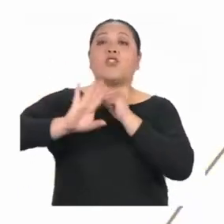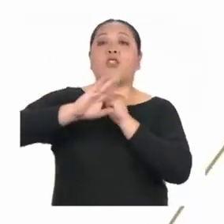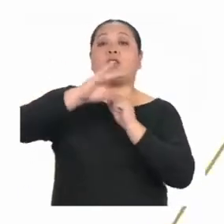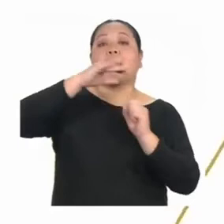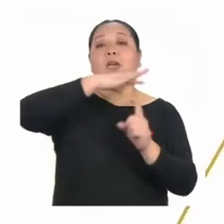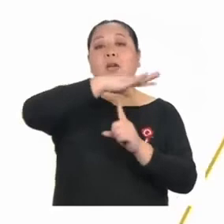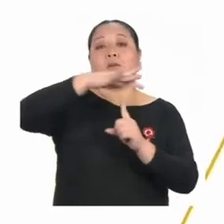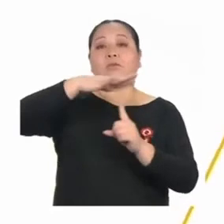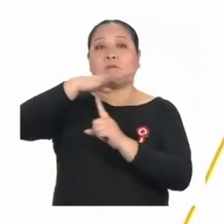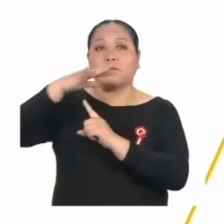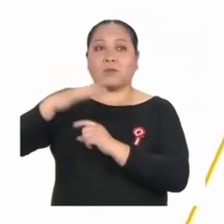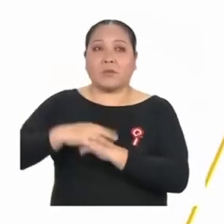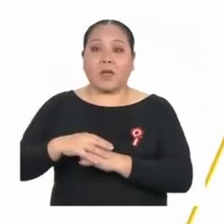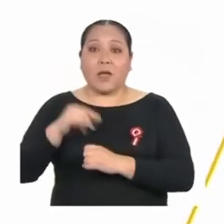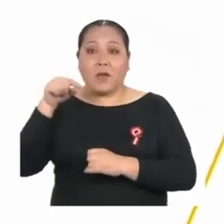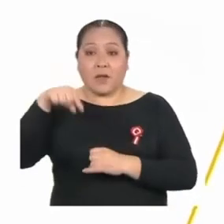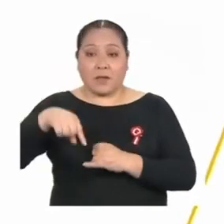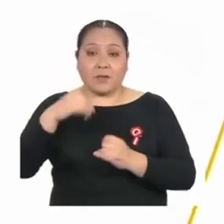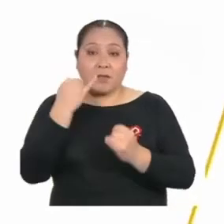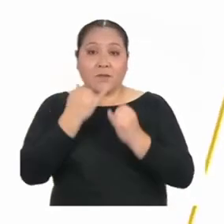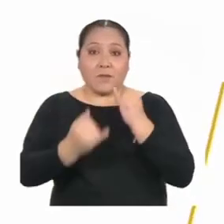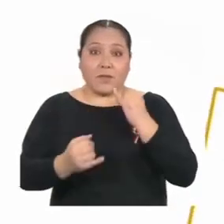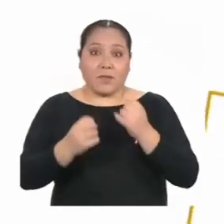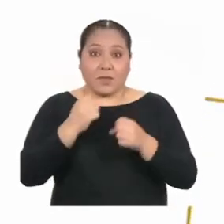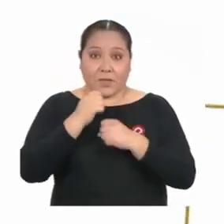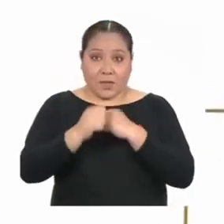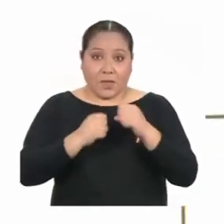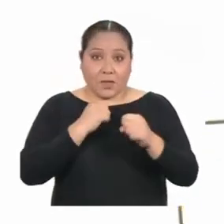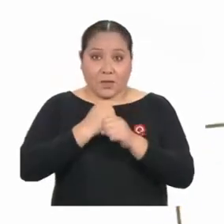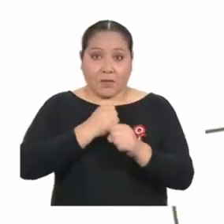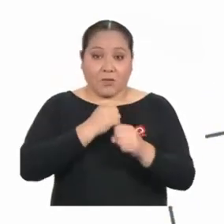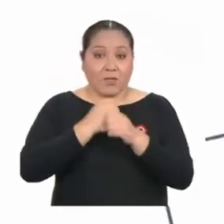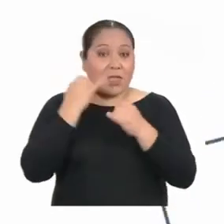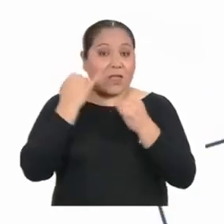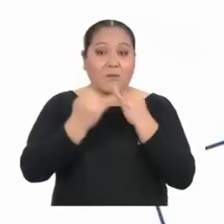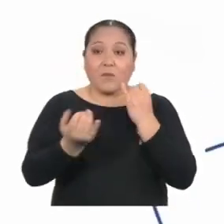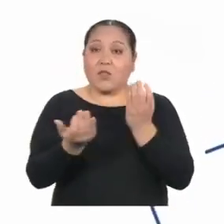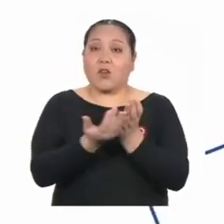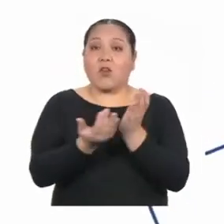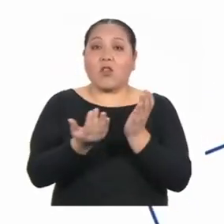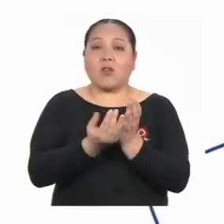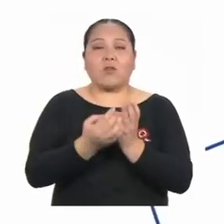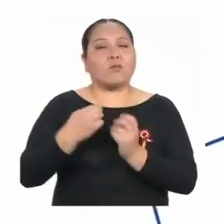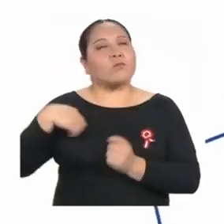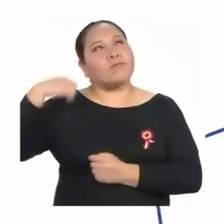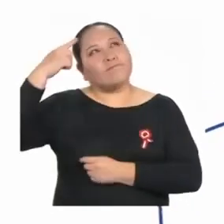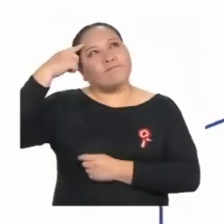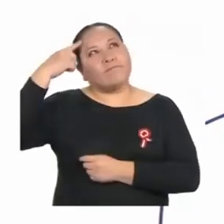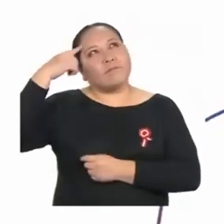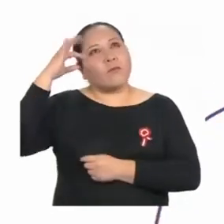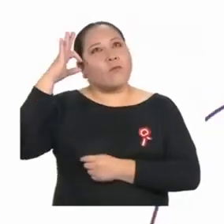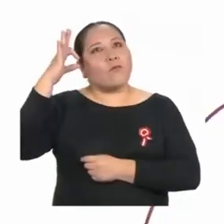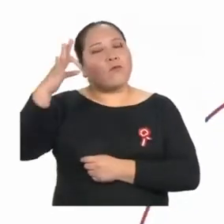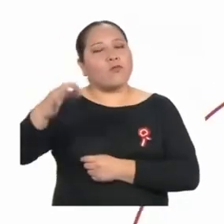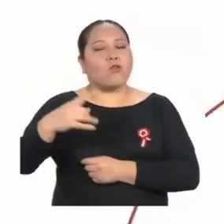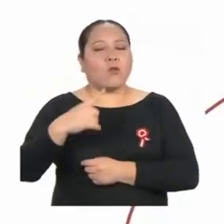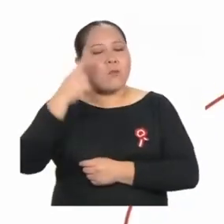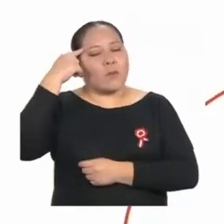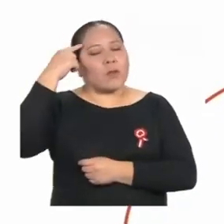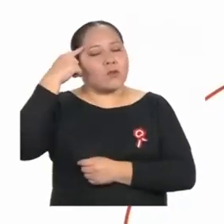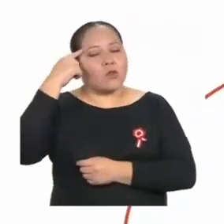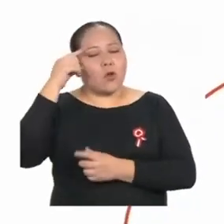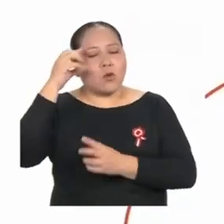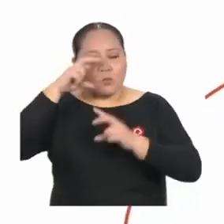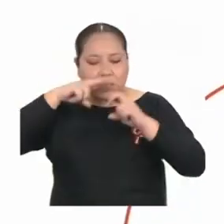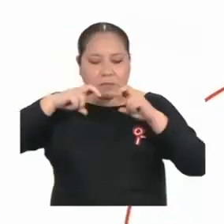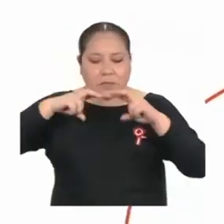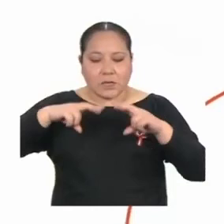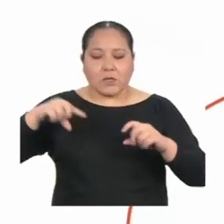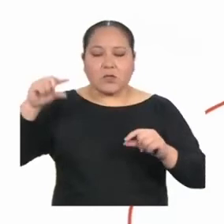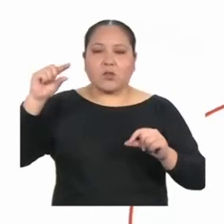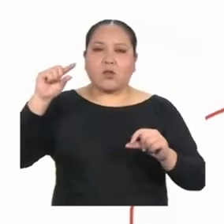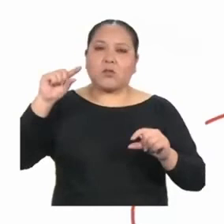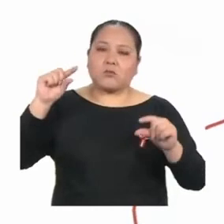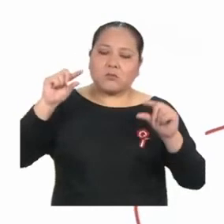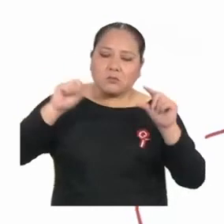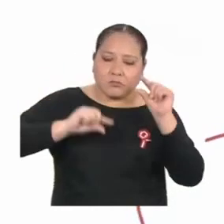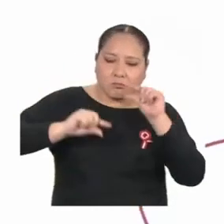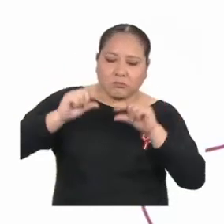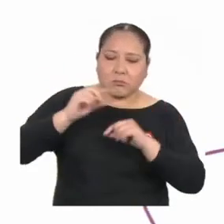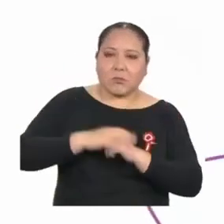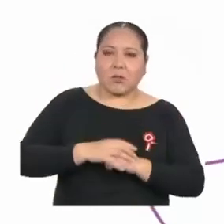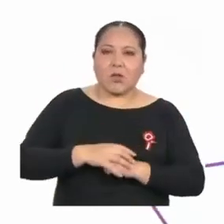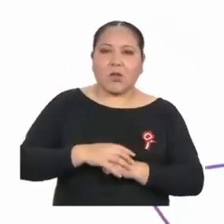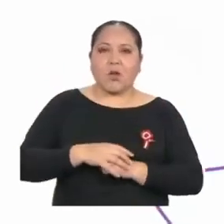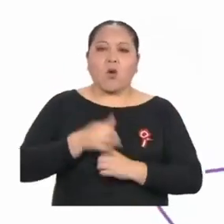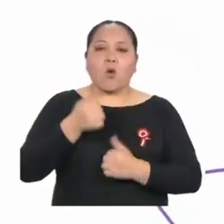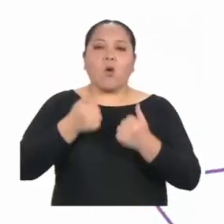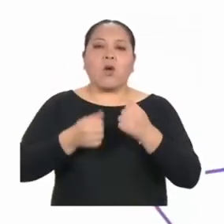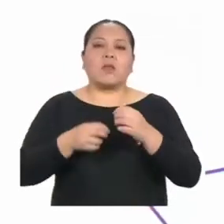año termino el colegio y esto me ha hecho pensar mucho en el futuro. Pienso en las investigaciones que realizaré, en los puestos de trabajo que me gustaría